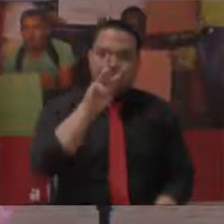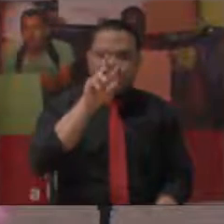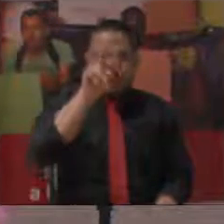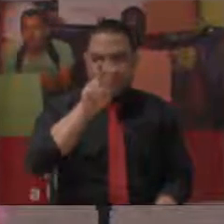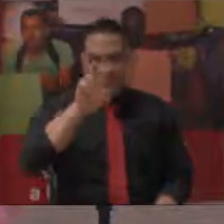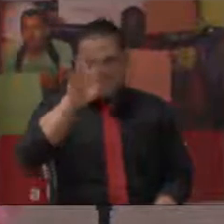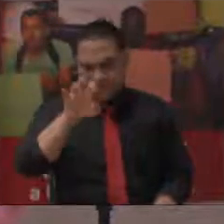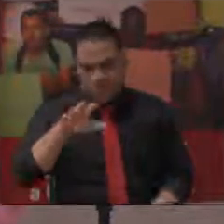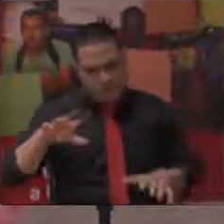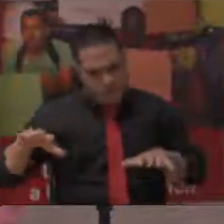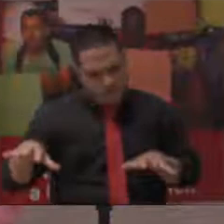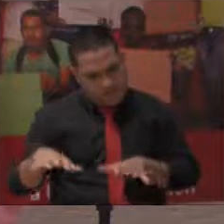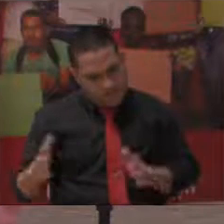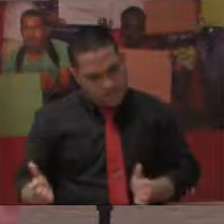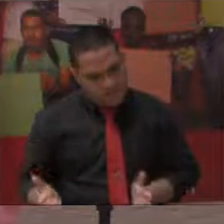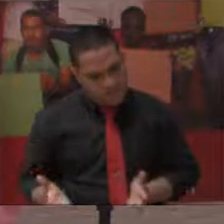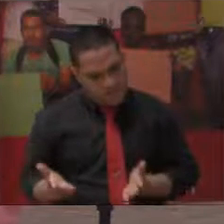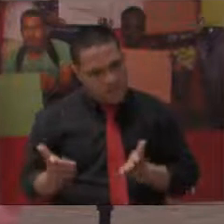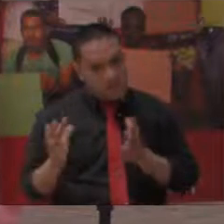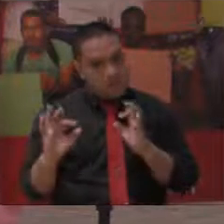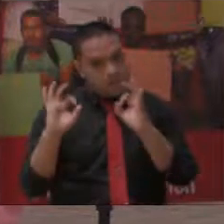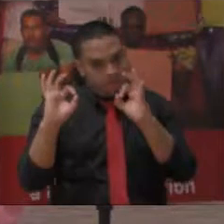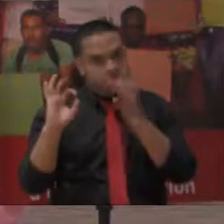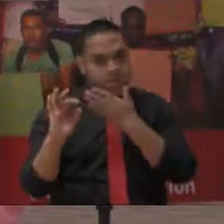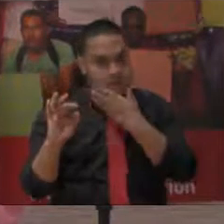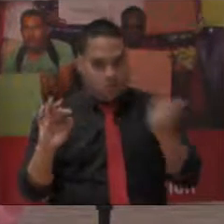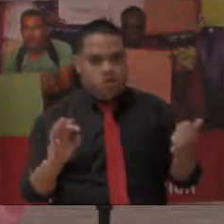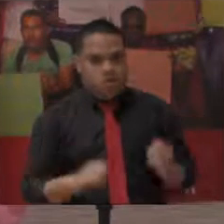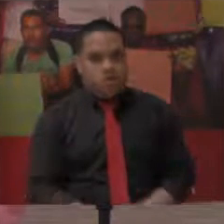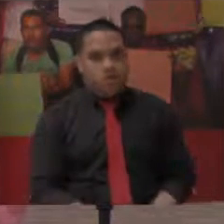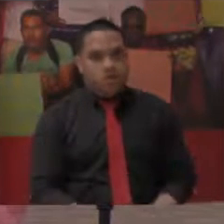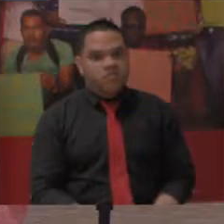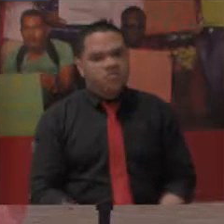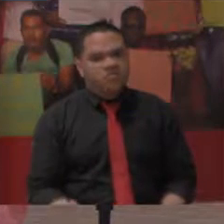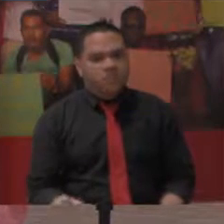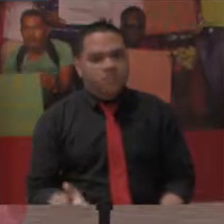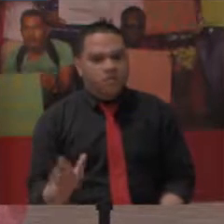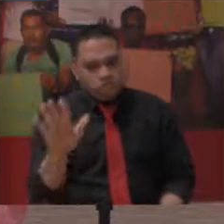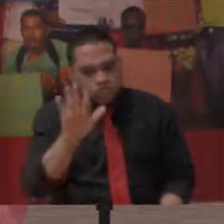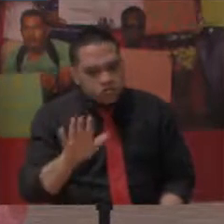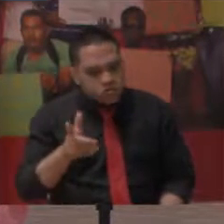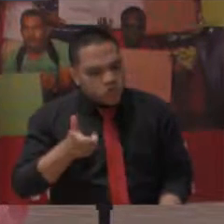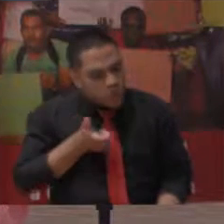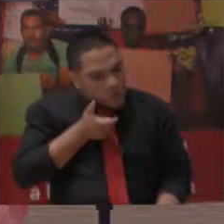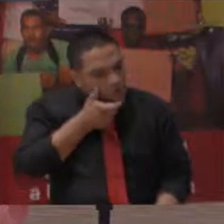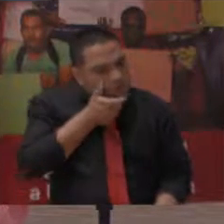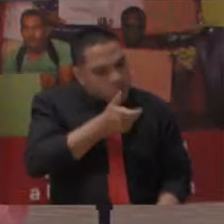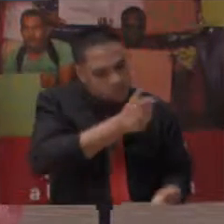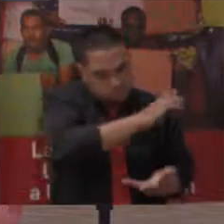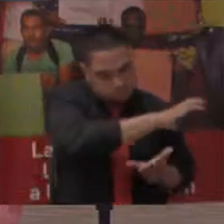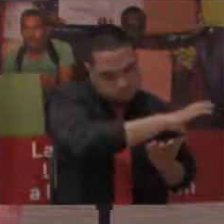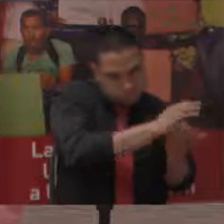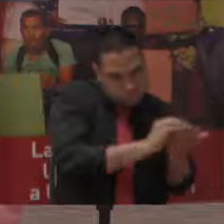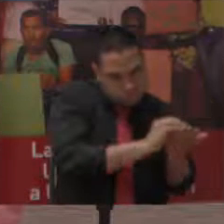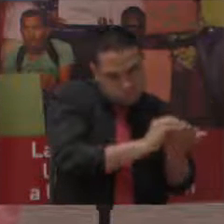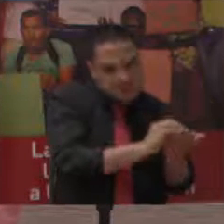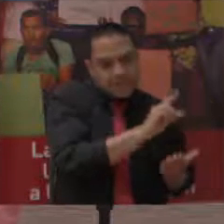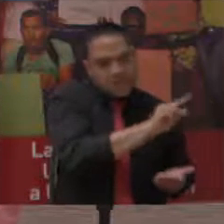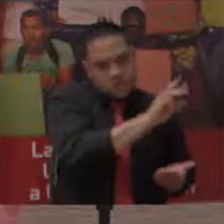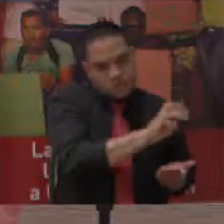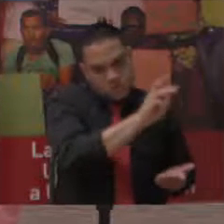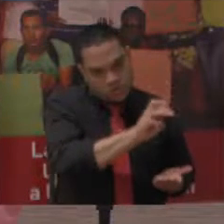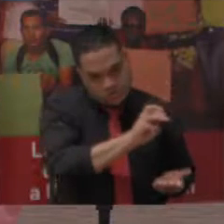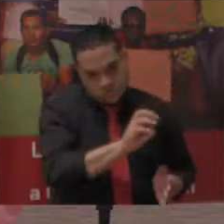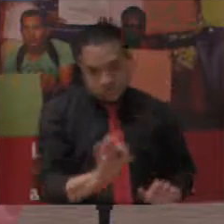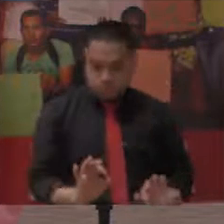379 acciones de mejora. Esta a nivel de auditorías integrales, 188, y de